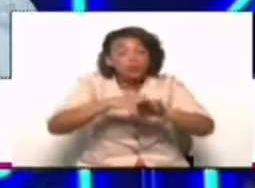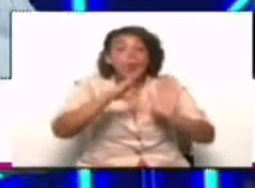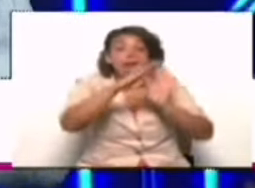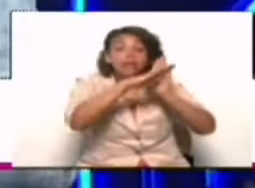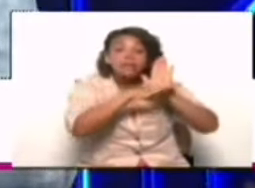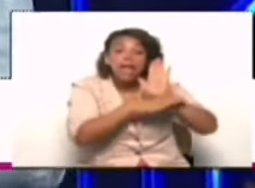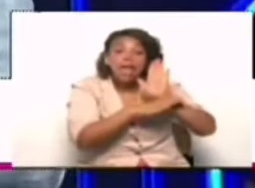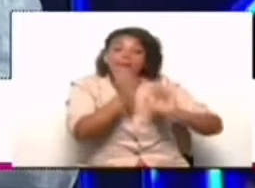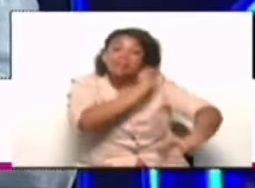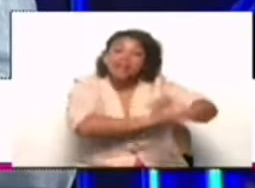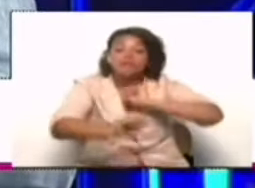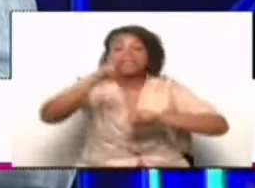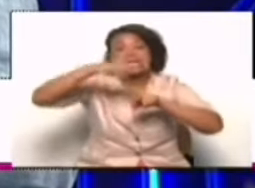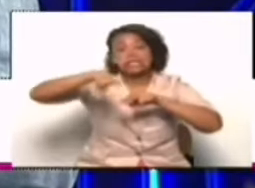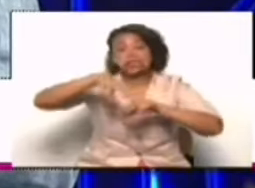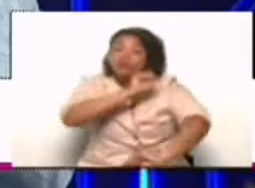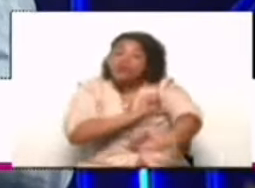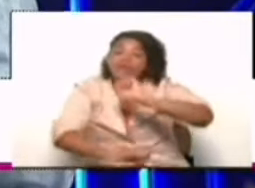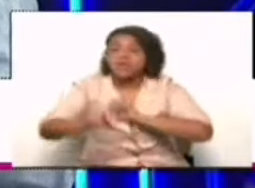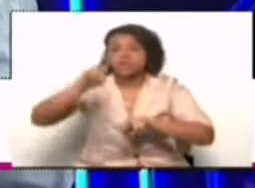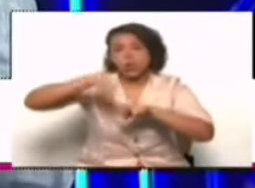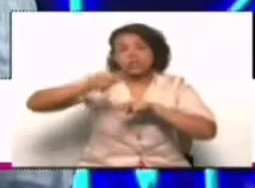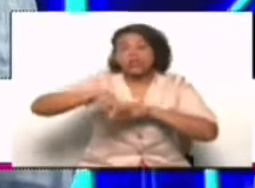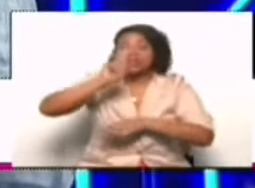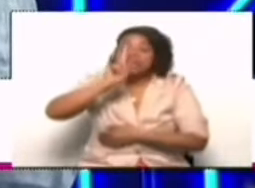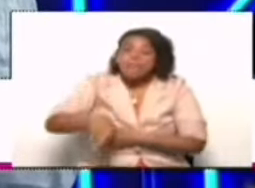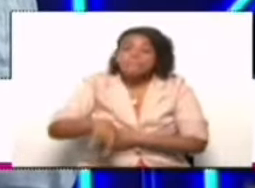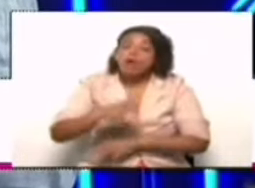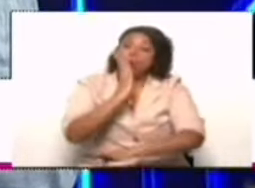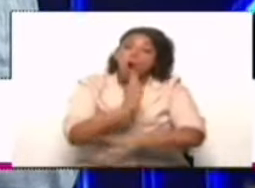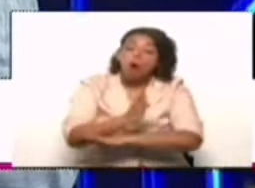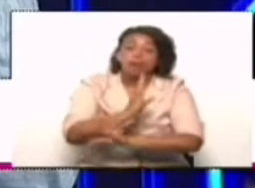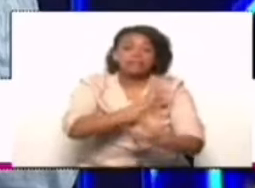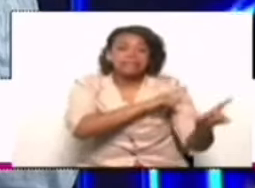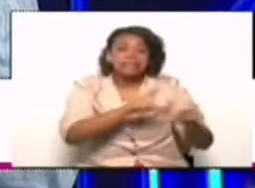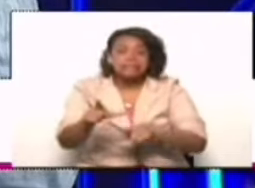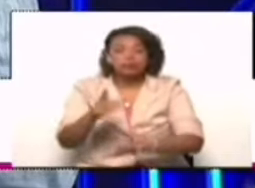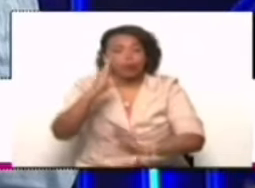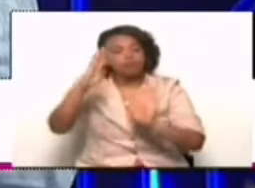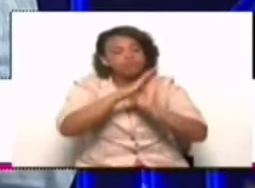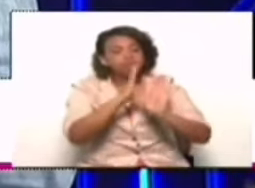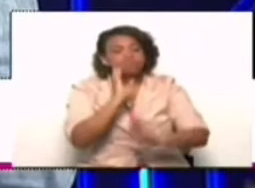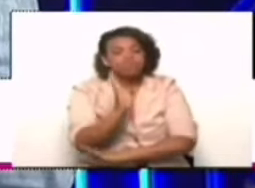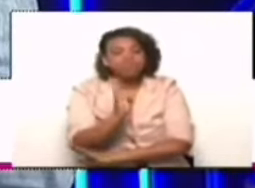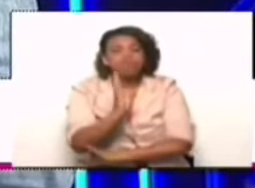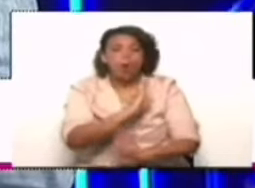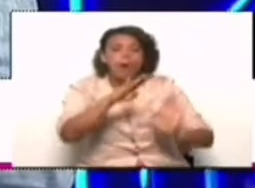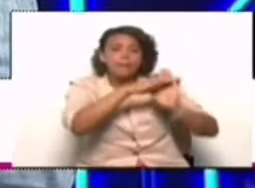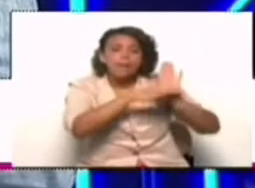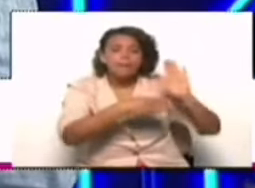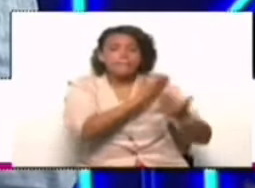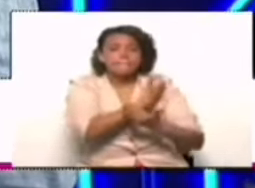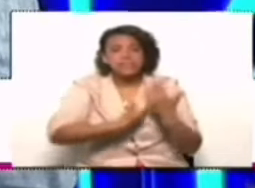tema de defensa de nuestros niños. Y también le he dado la orden al general Jorge Márquez, presidente